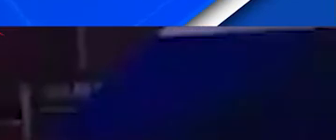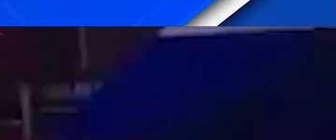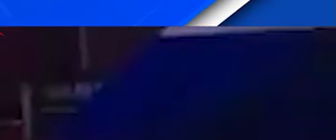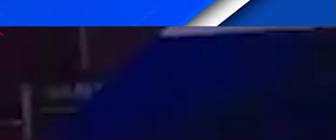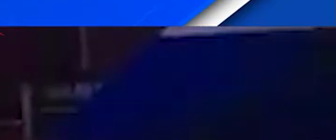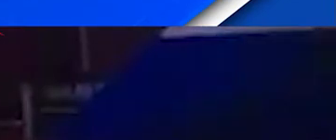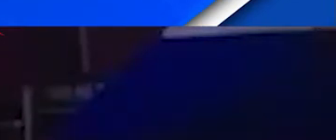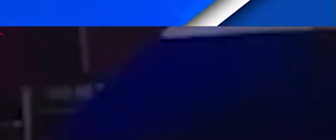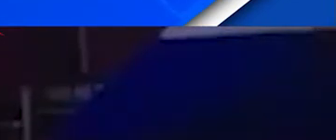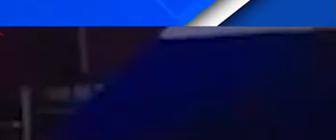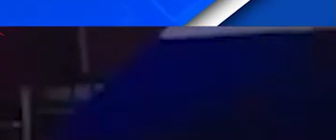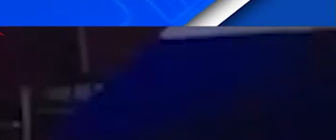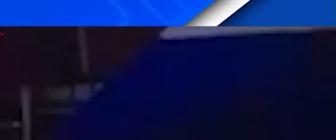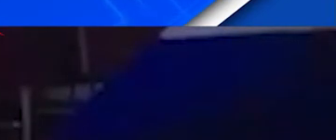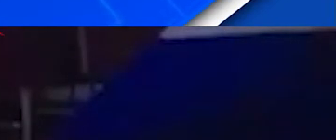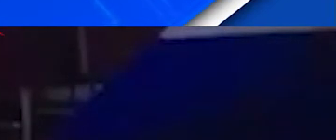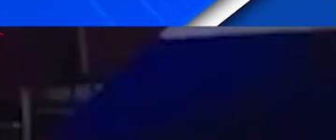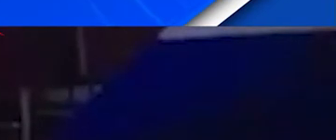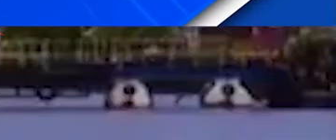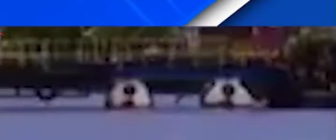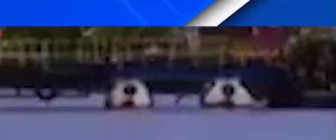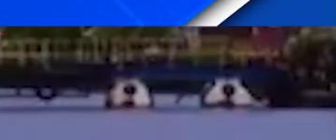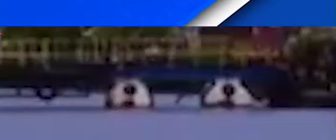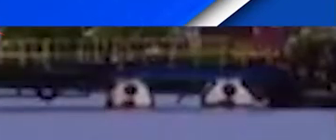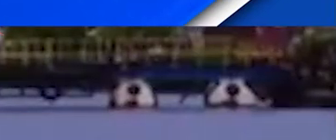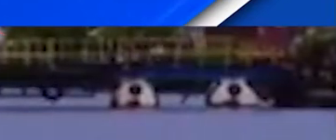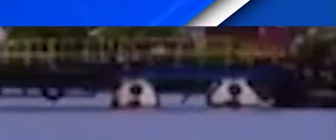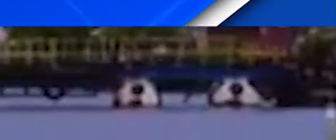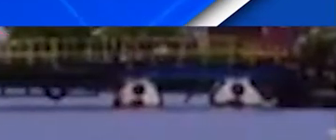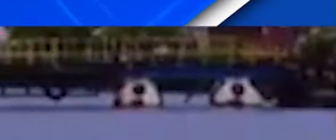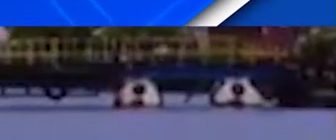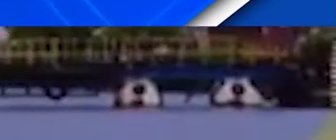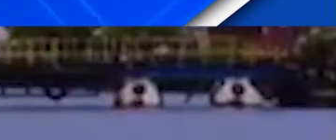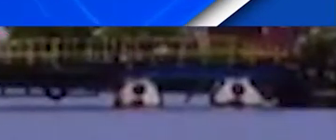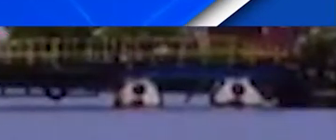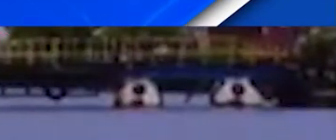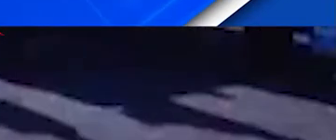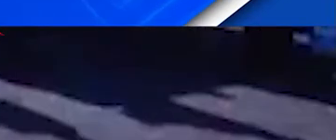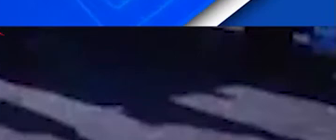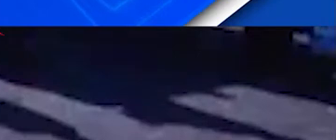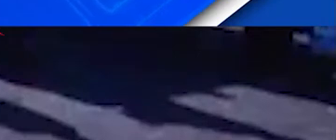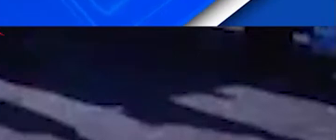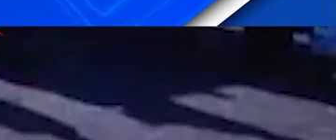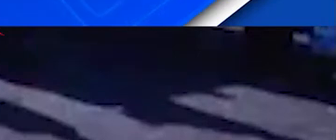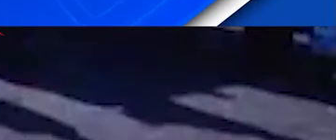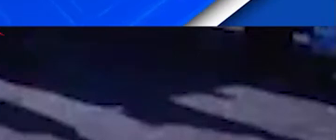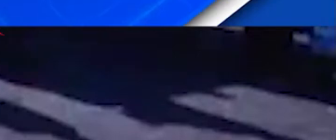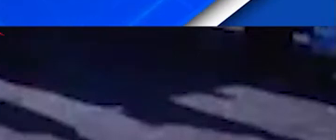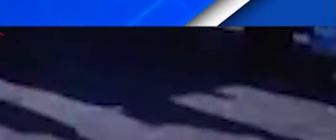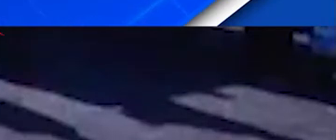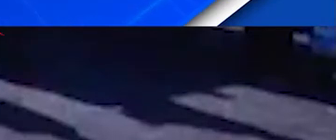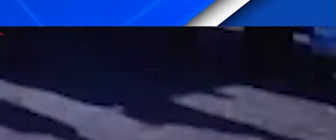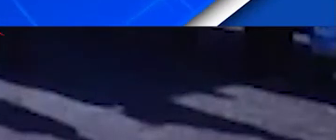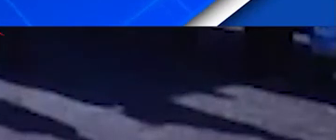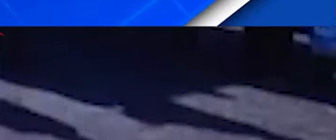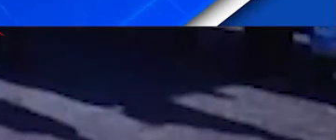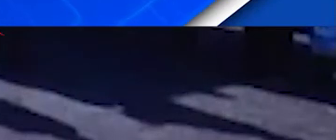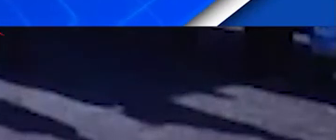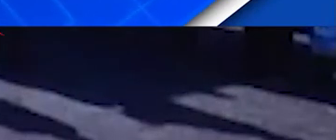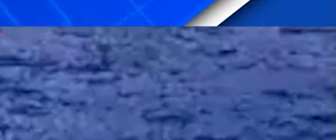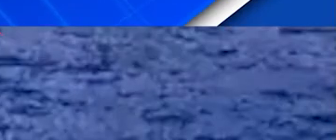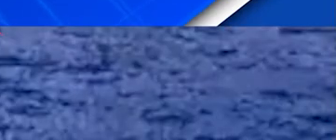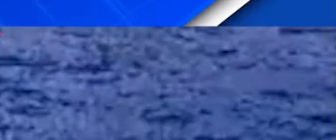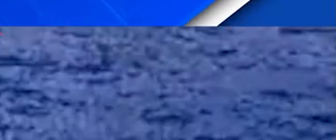puertos comerciales se ha incrementado y durante la semana se atendieron a 16 buques internacionales con producto de